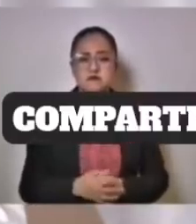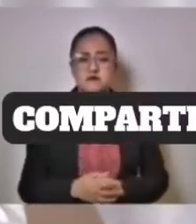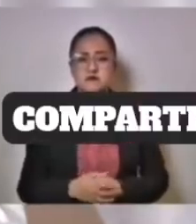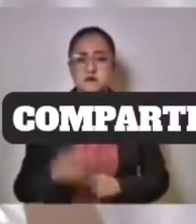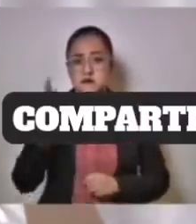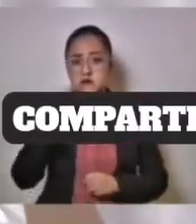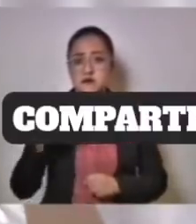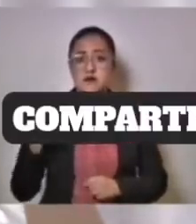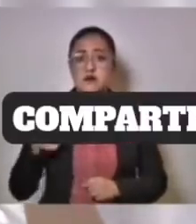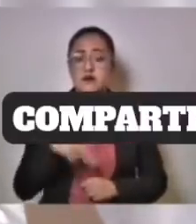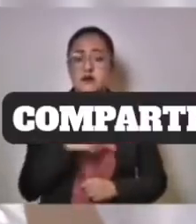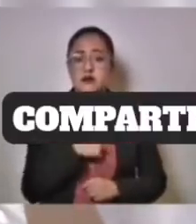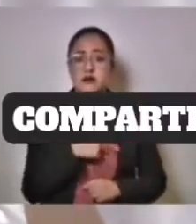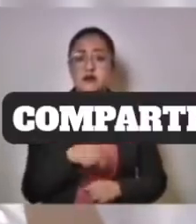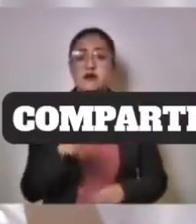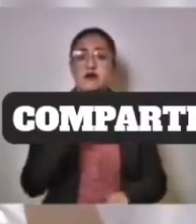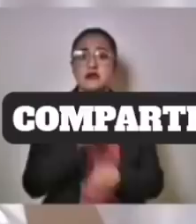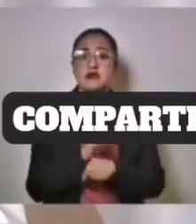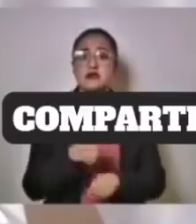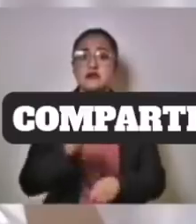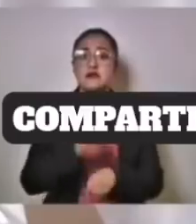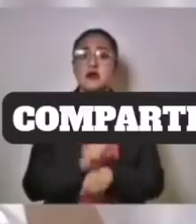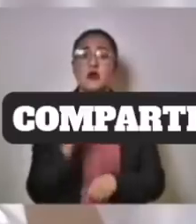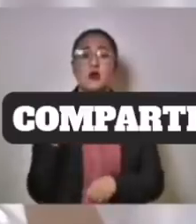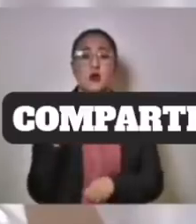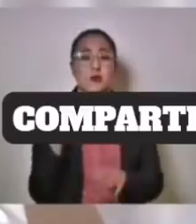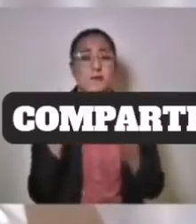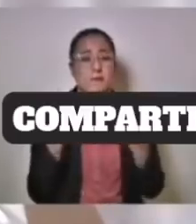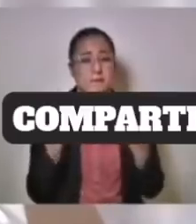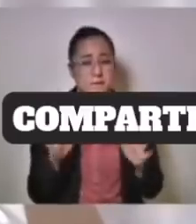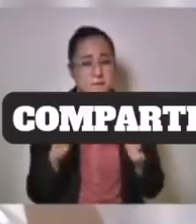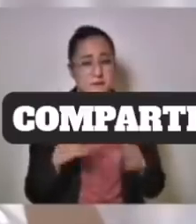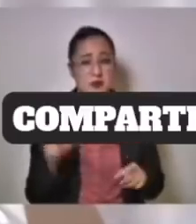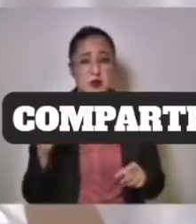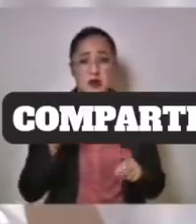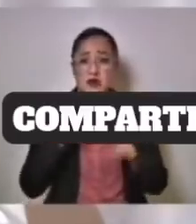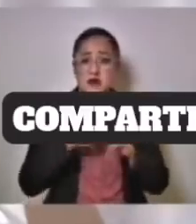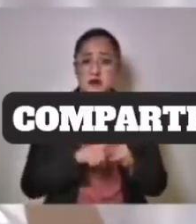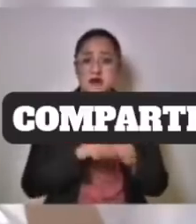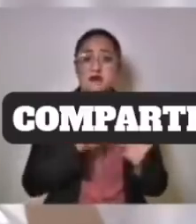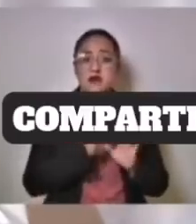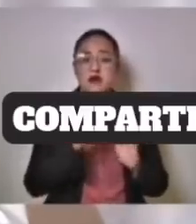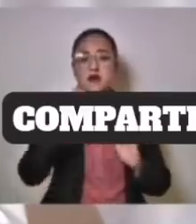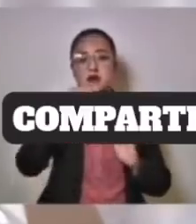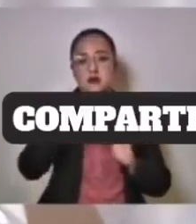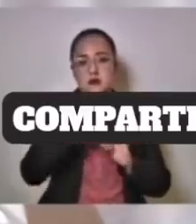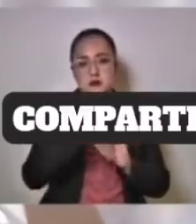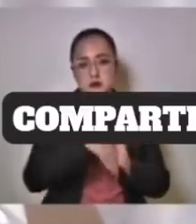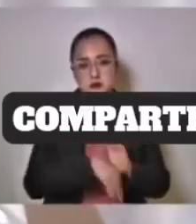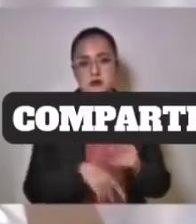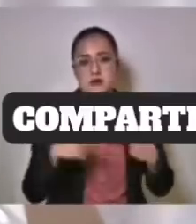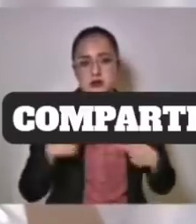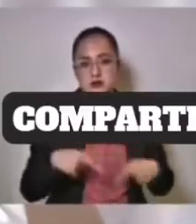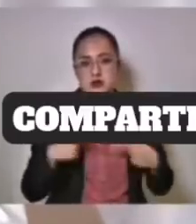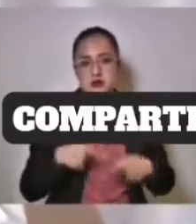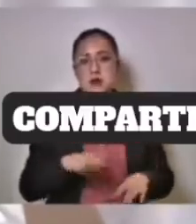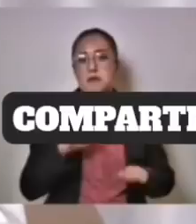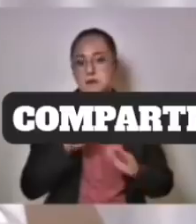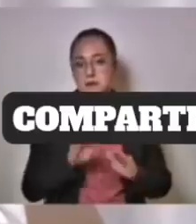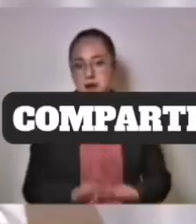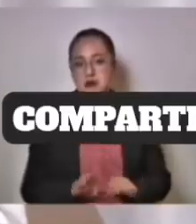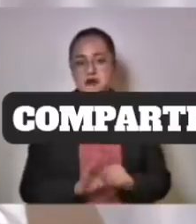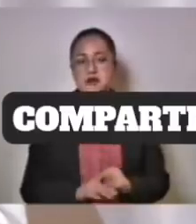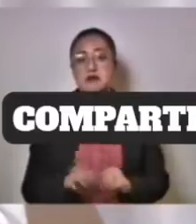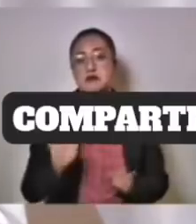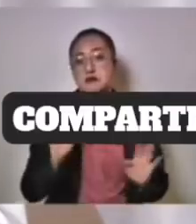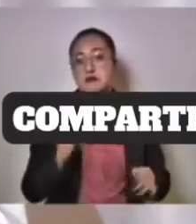que para nosotros será la tercera semana de junio cuando empecemos a ver bajar la curva. Si es